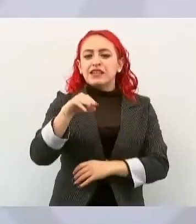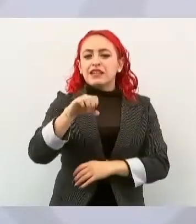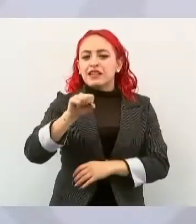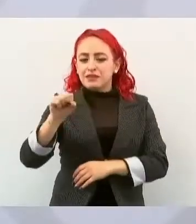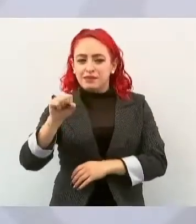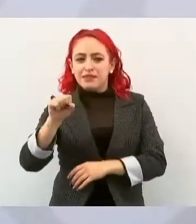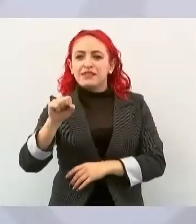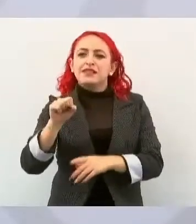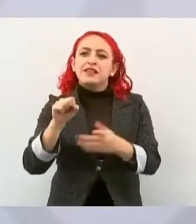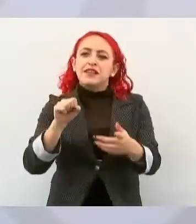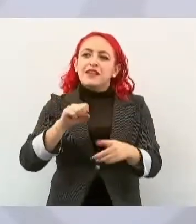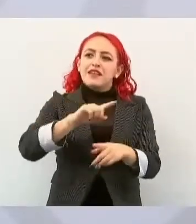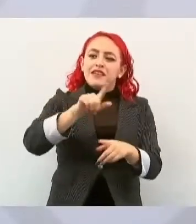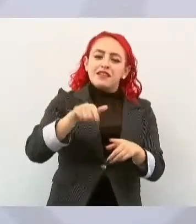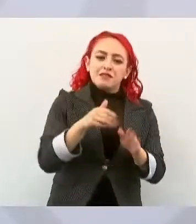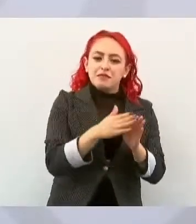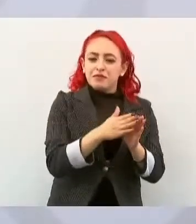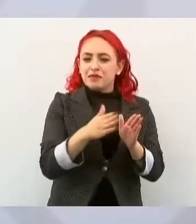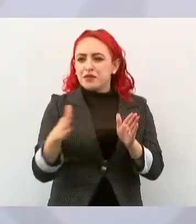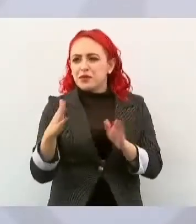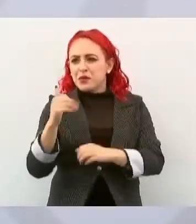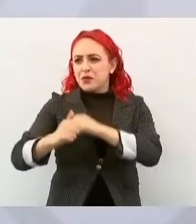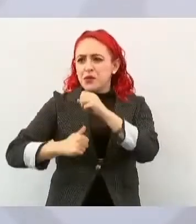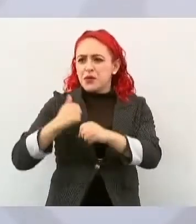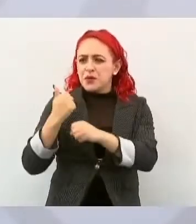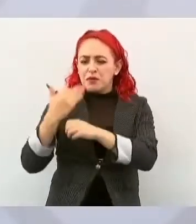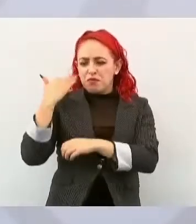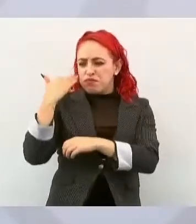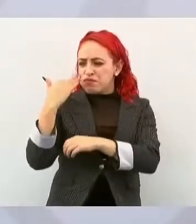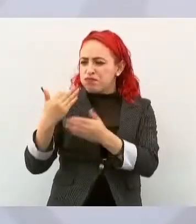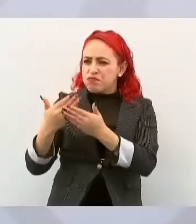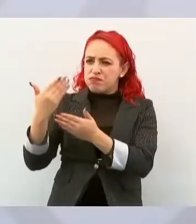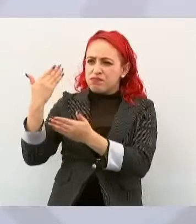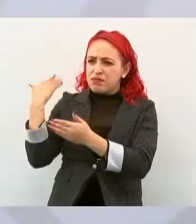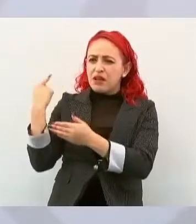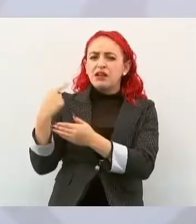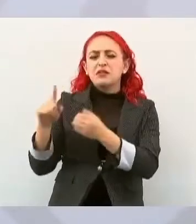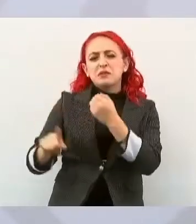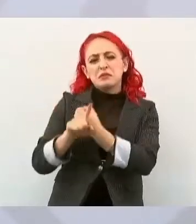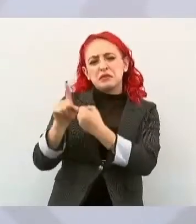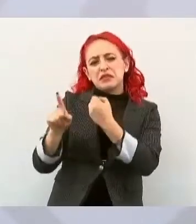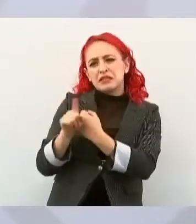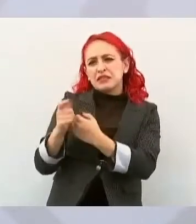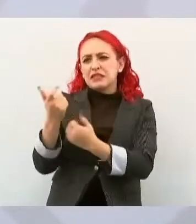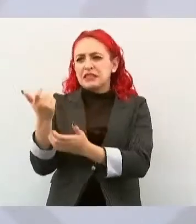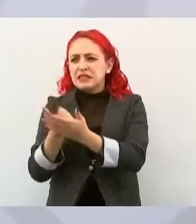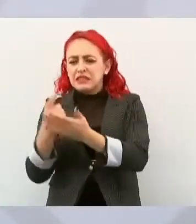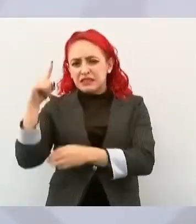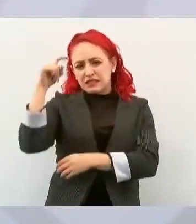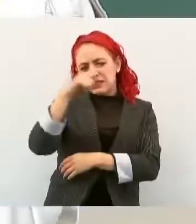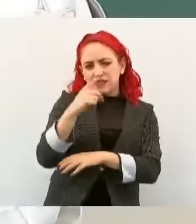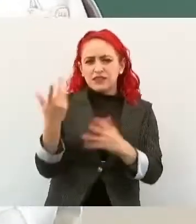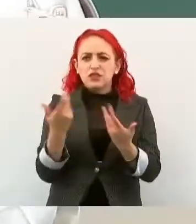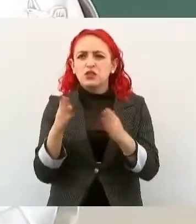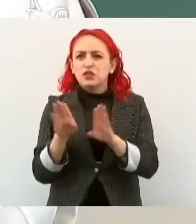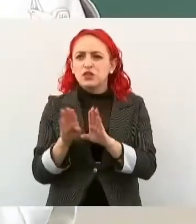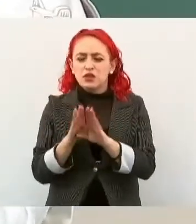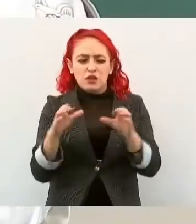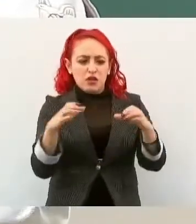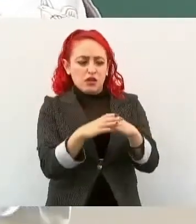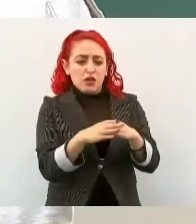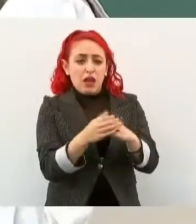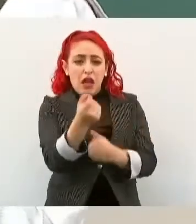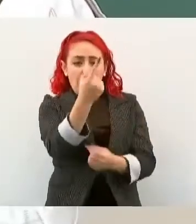Seguro Social, después de épocas de crisis económicas, de intentos de